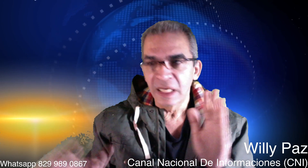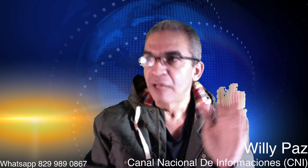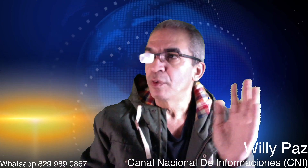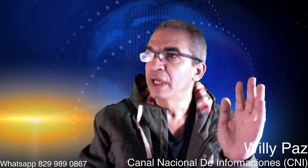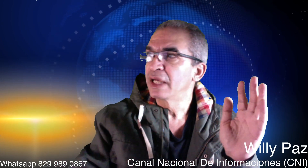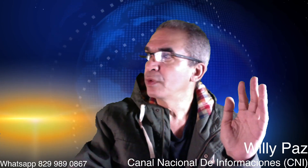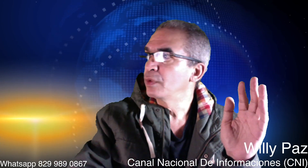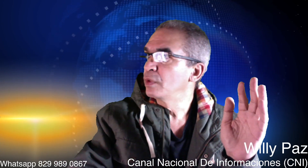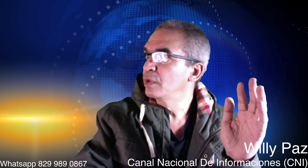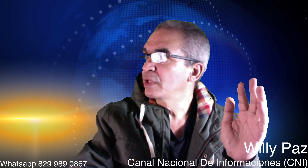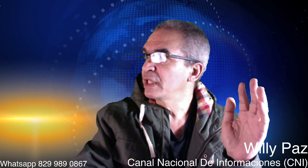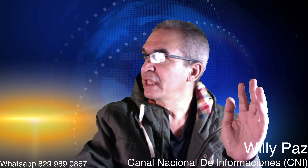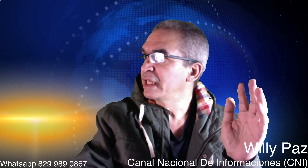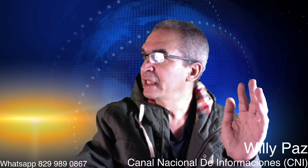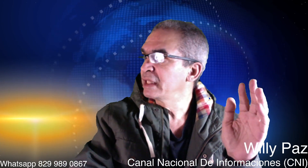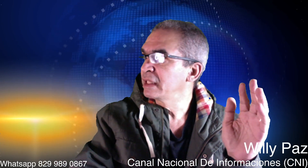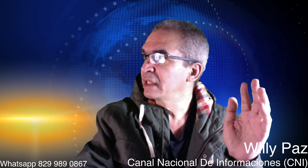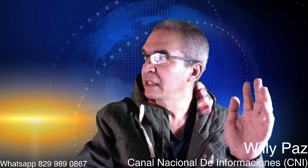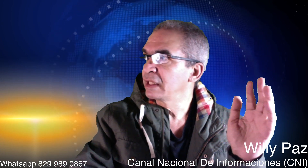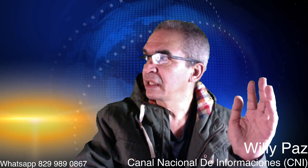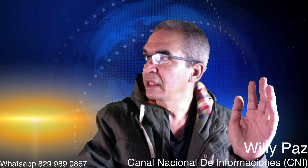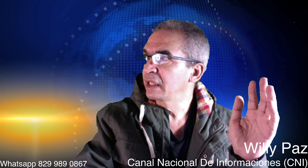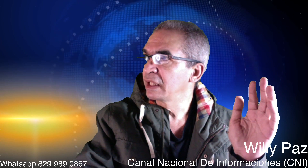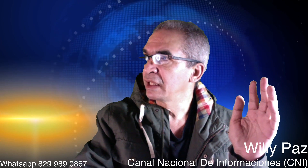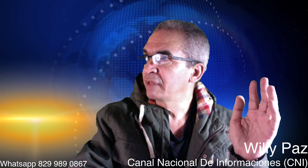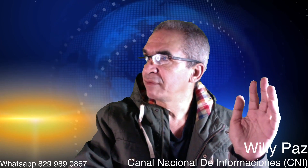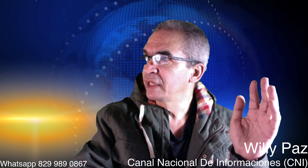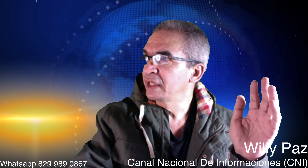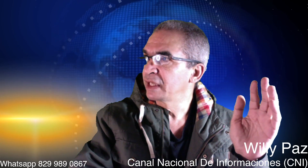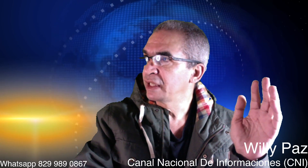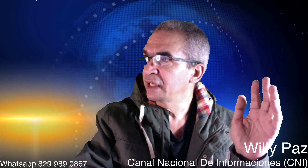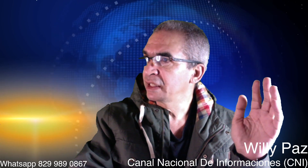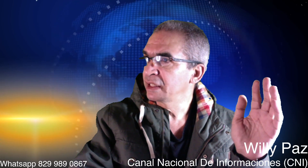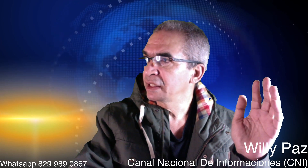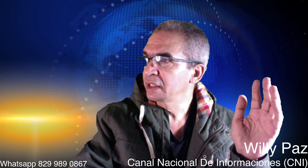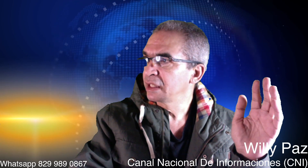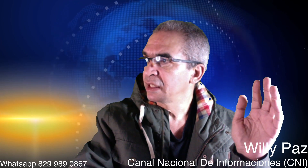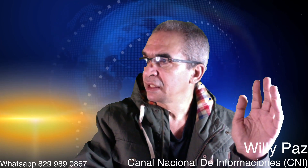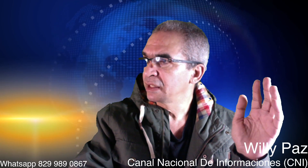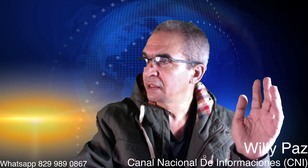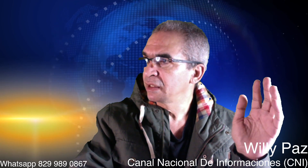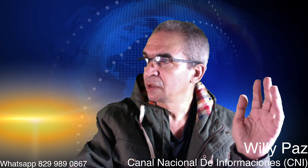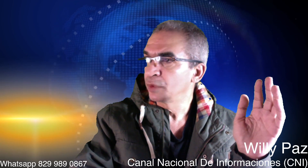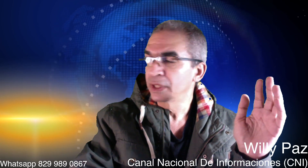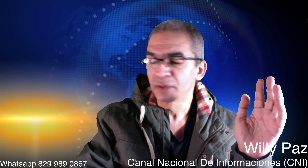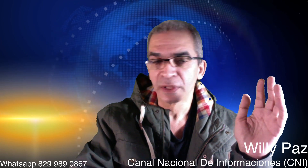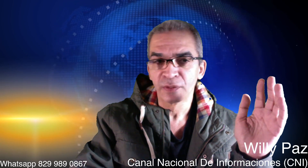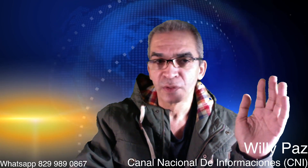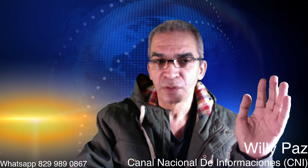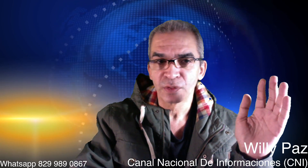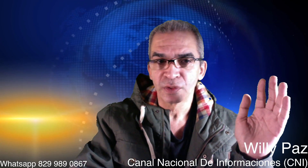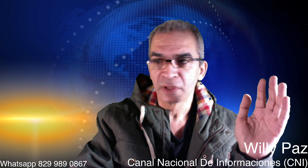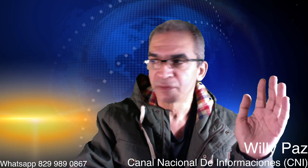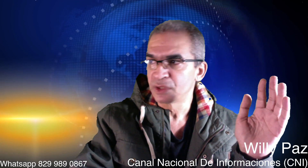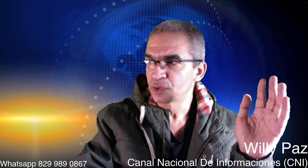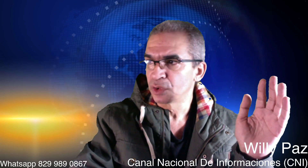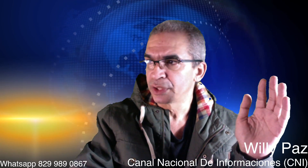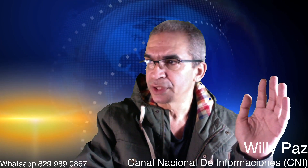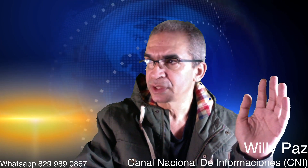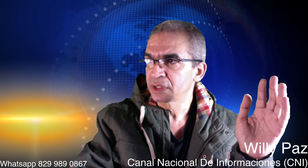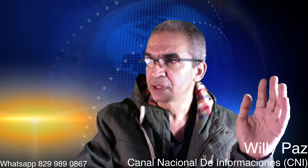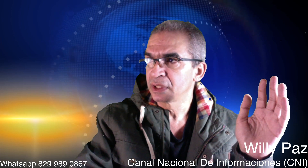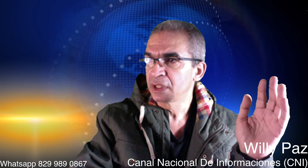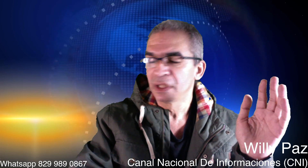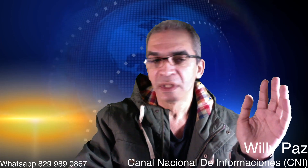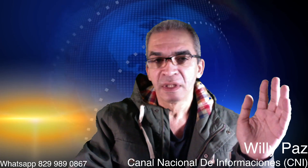de lado y lado quién defiende a quién. El gobierno tiene unos